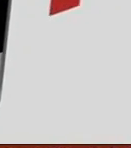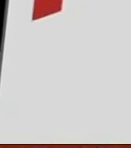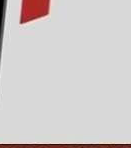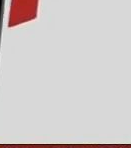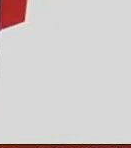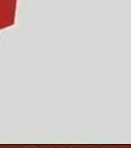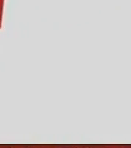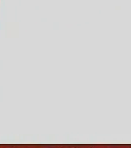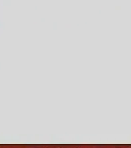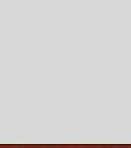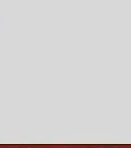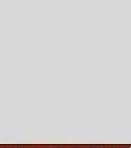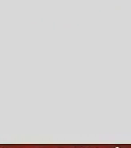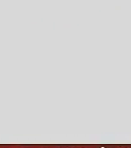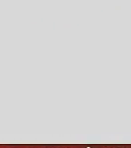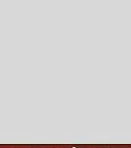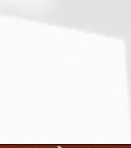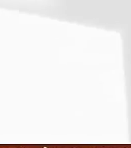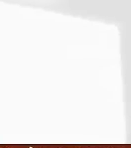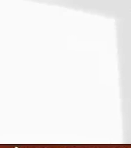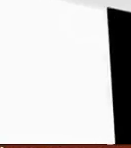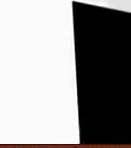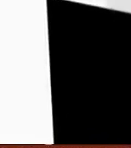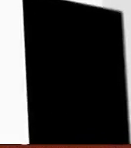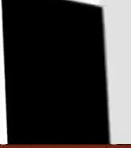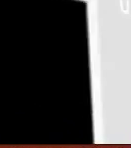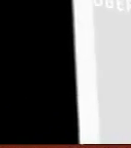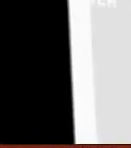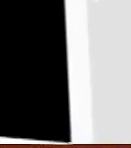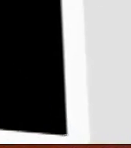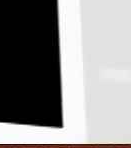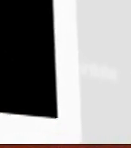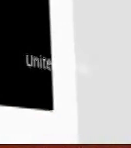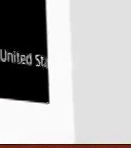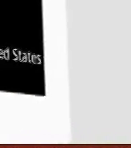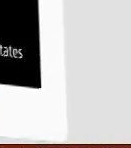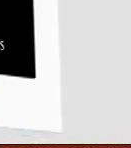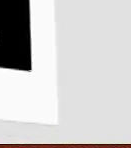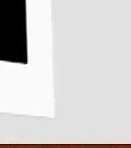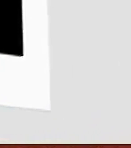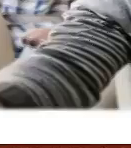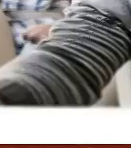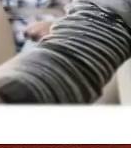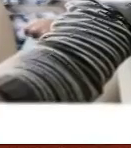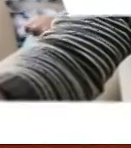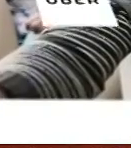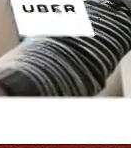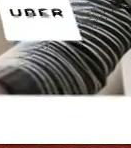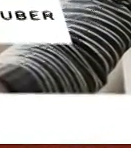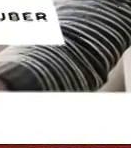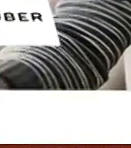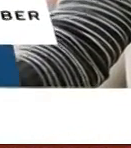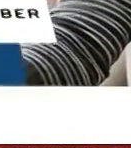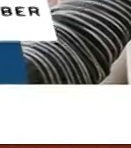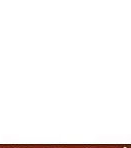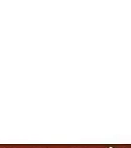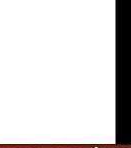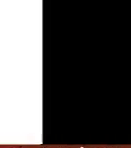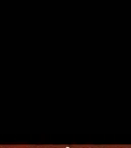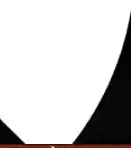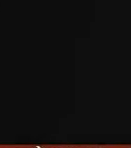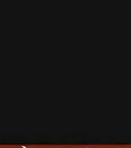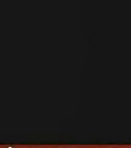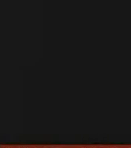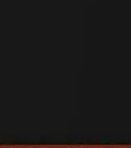precios excesivos del servicio, que alcanzó una tarifa dinámica, así es como la llaman en esta aplicación, de casi 10